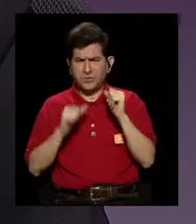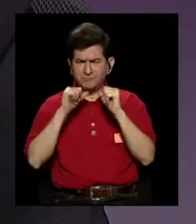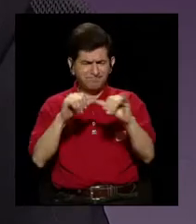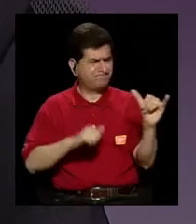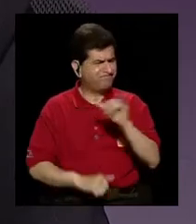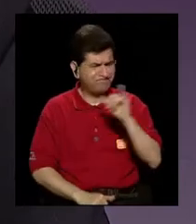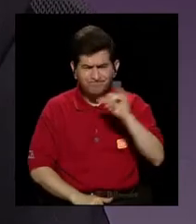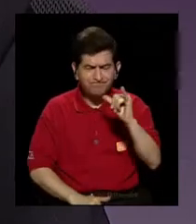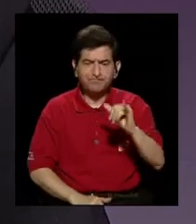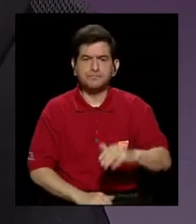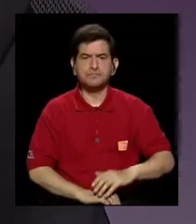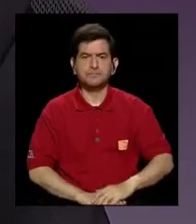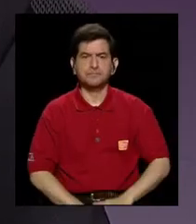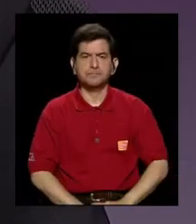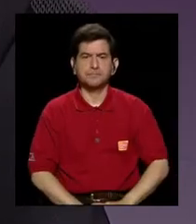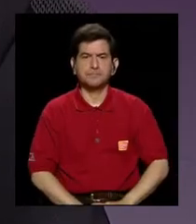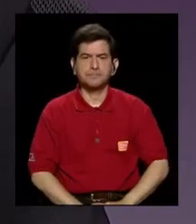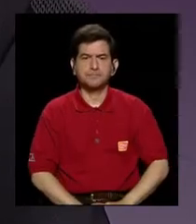gran preocupación.